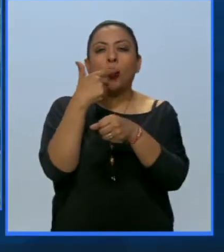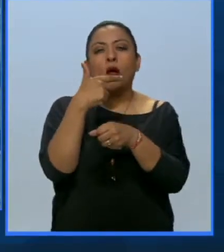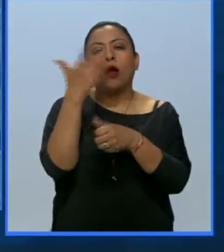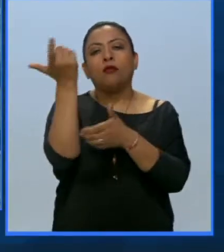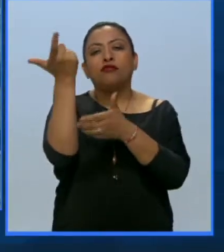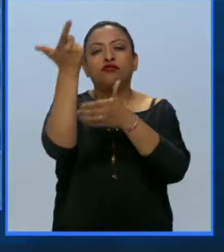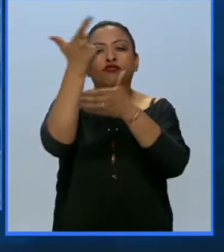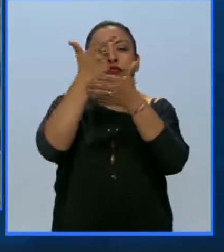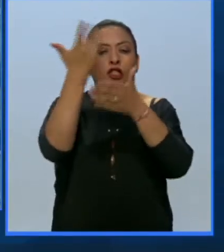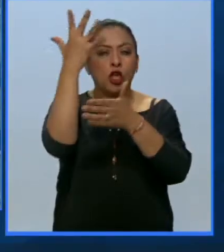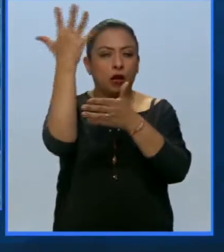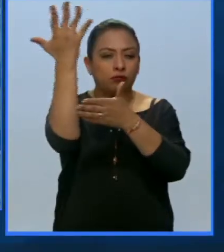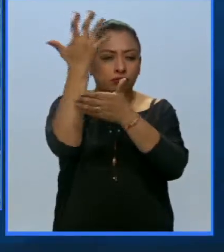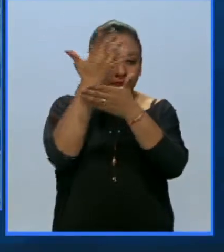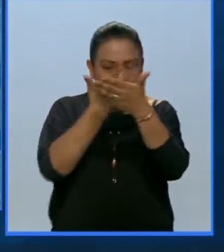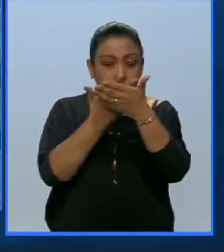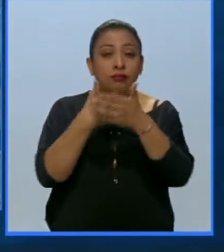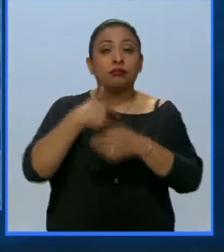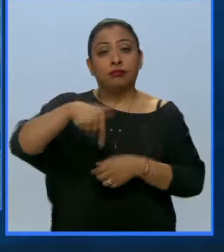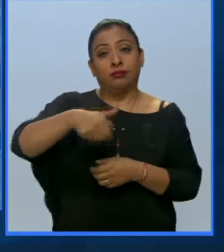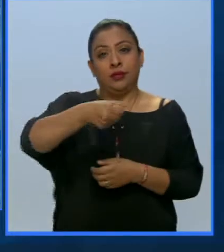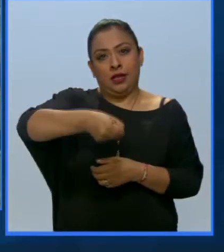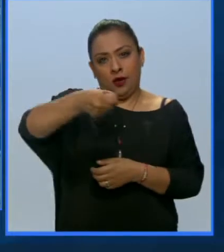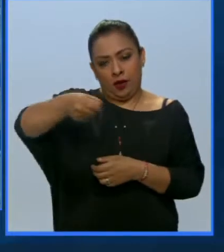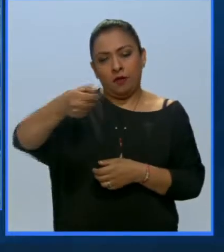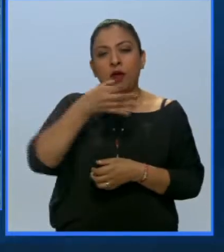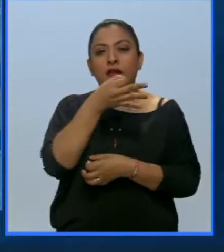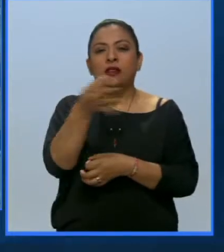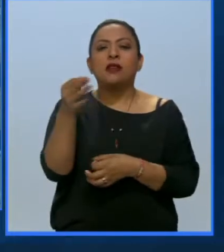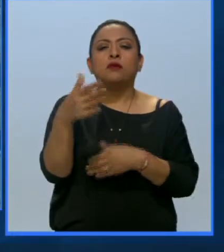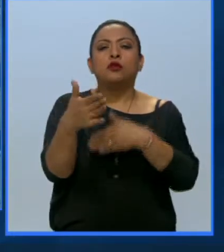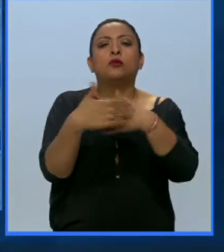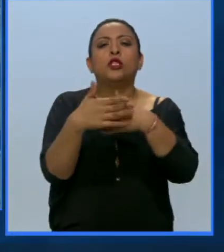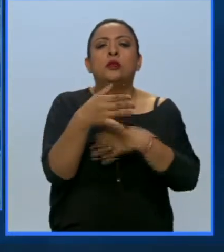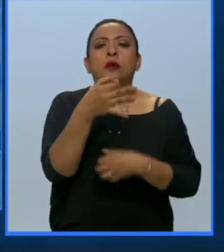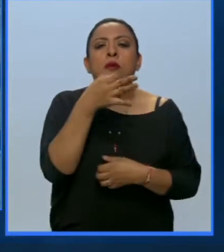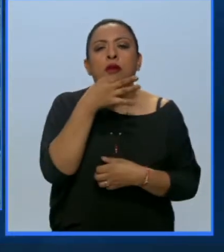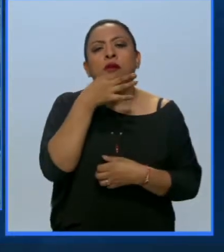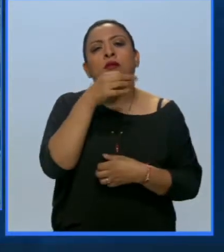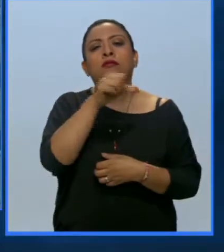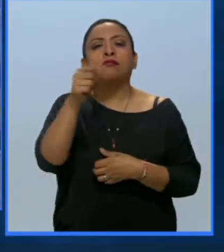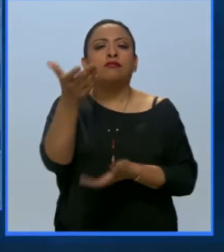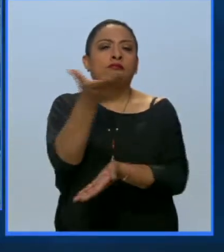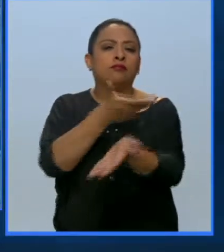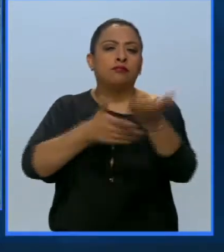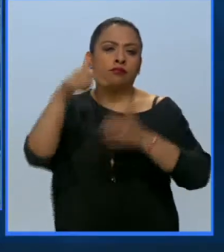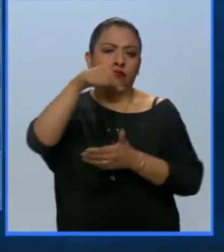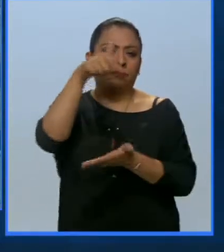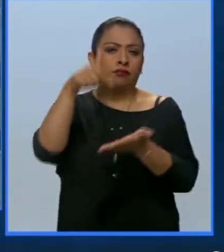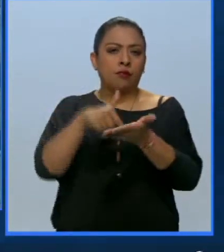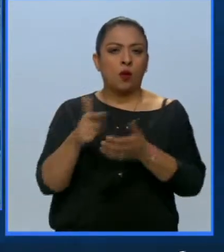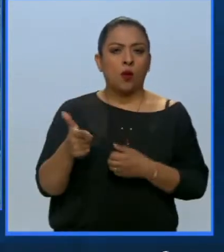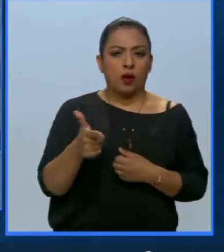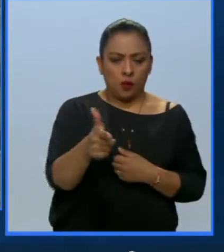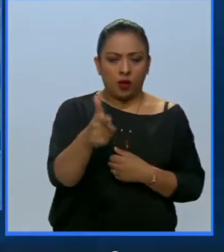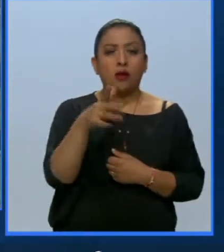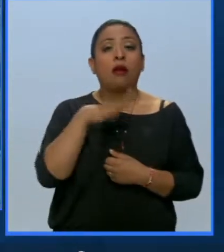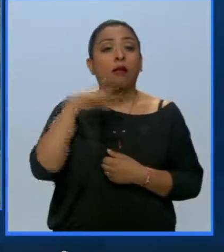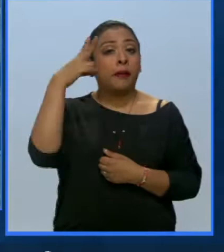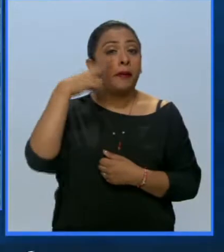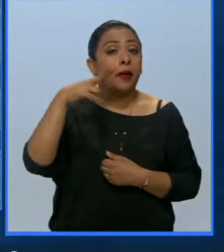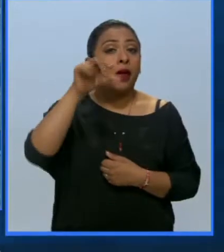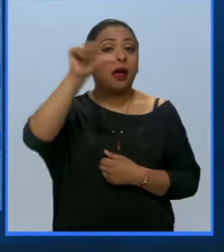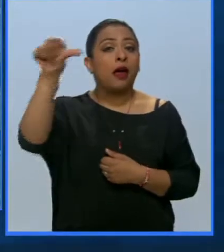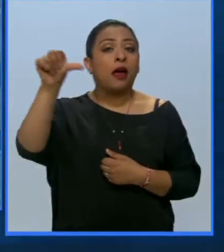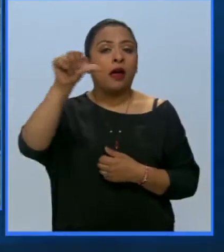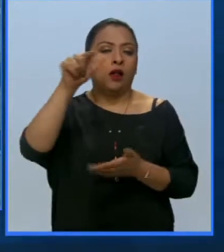atardecer. Desde aquí les saludamos y les anunciamos qué es lo que vamos a tener dentro de unos minutos para compartirles aquí en Guanajuato. Haremos un viaje a